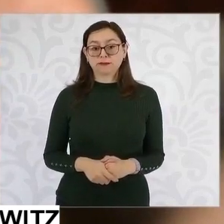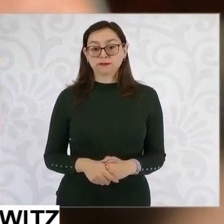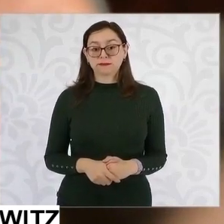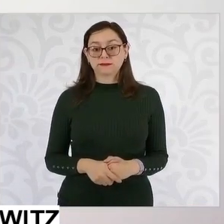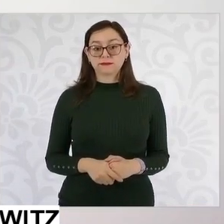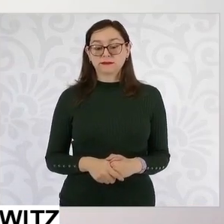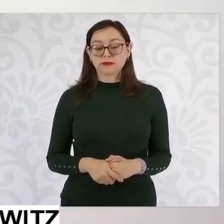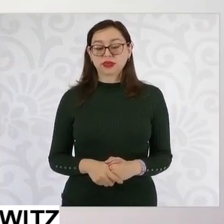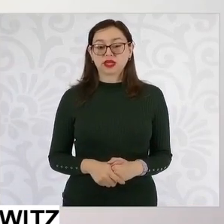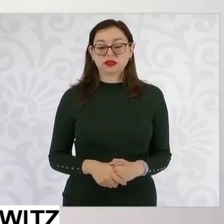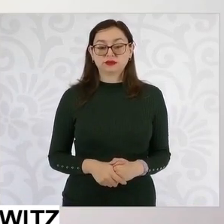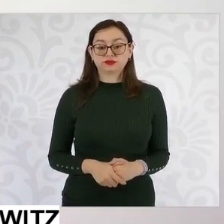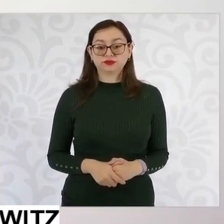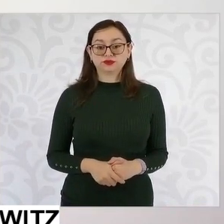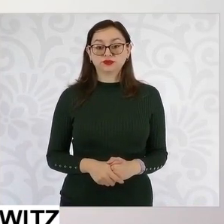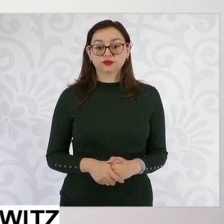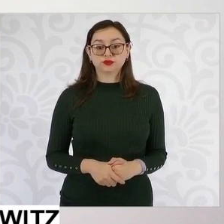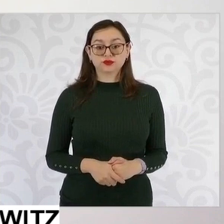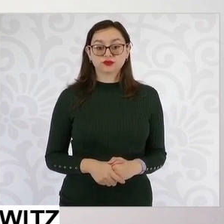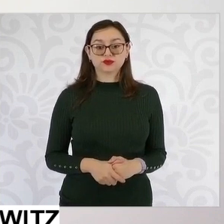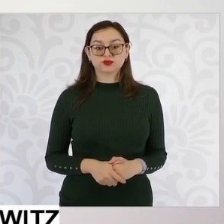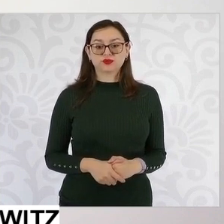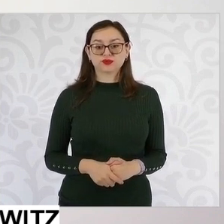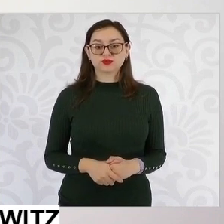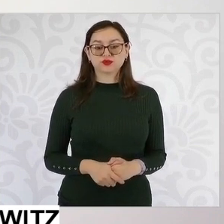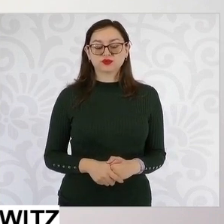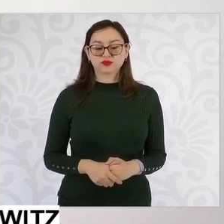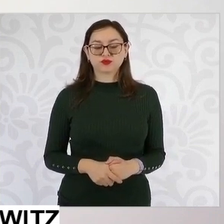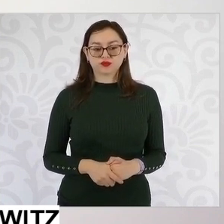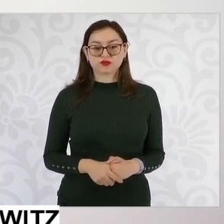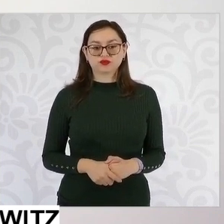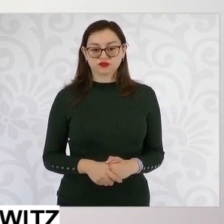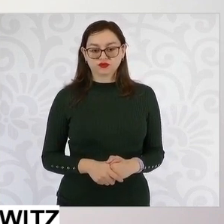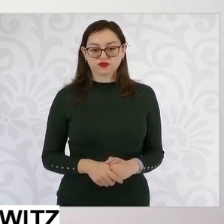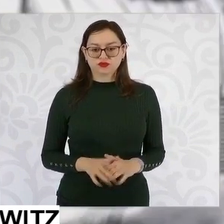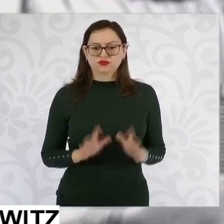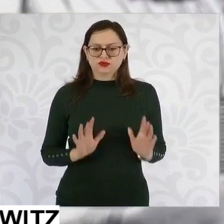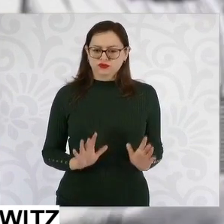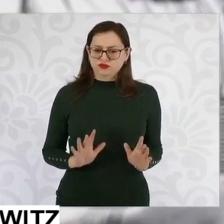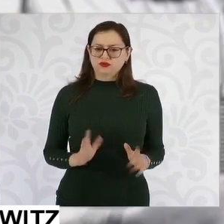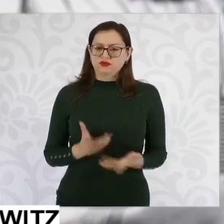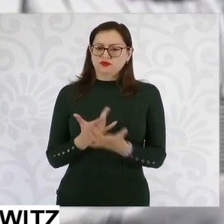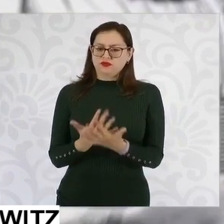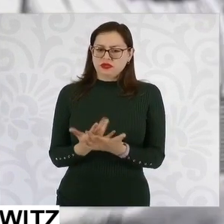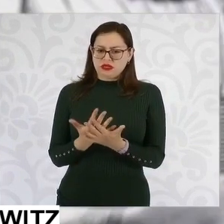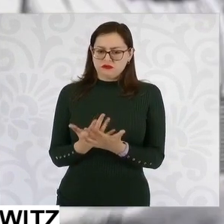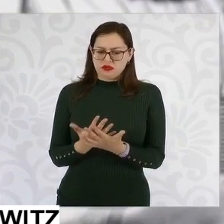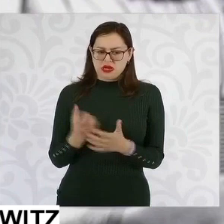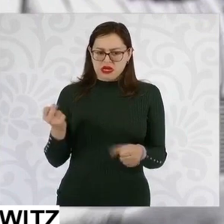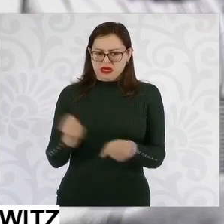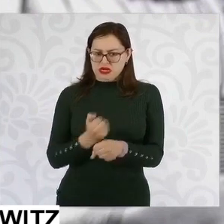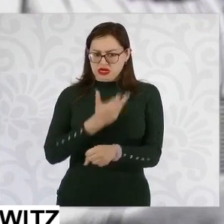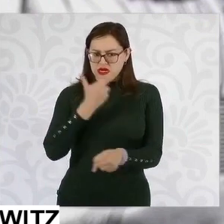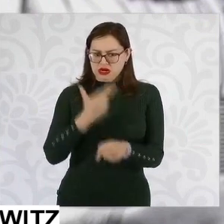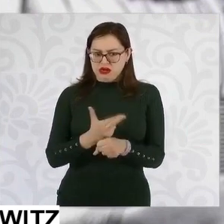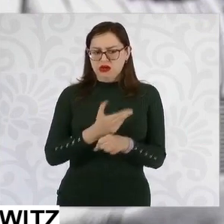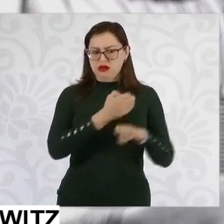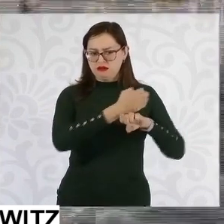Sí, eso será a nivel de las secretarías estatales de los sitios.